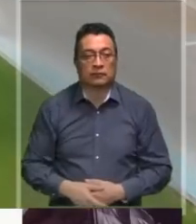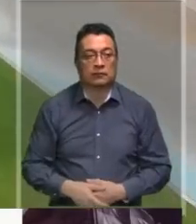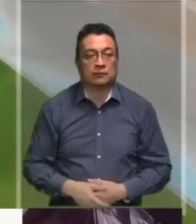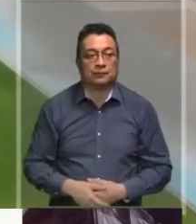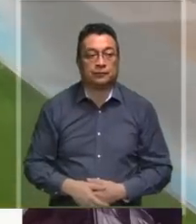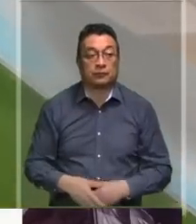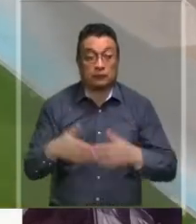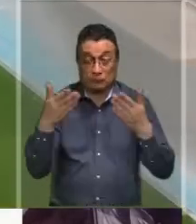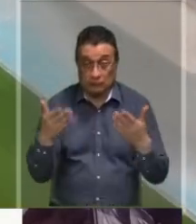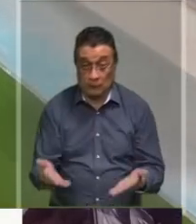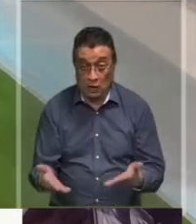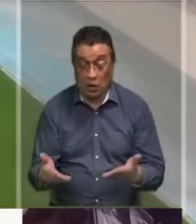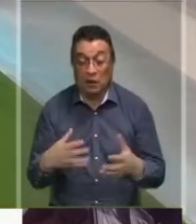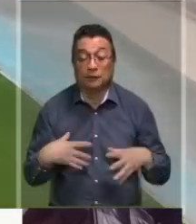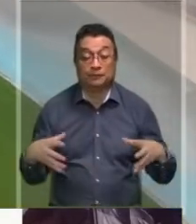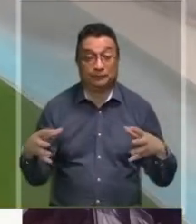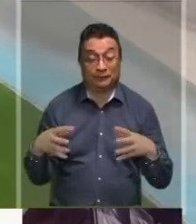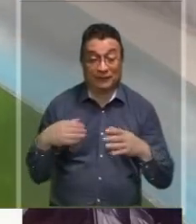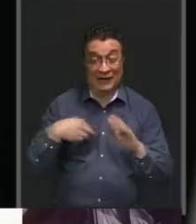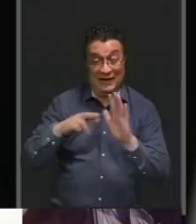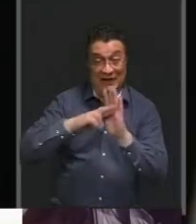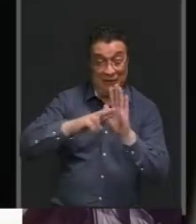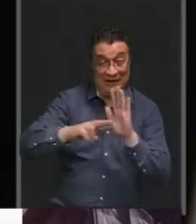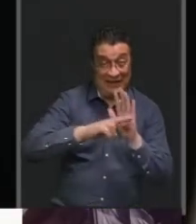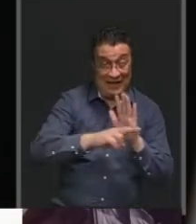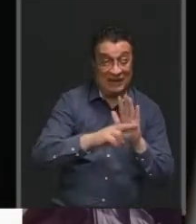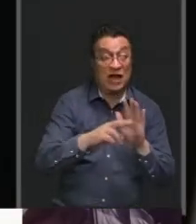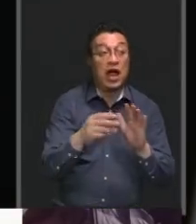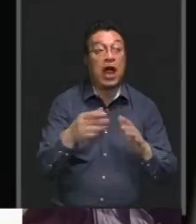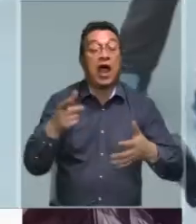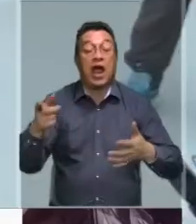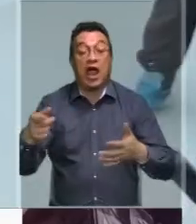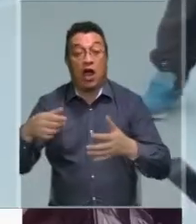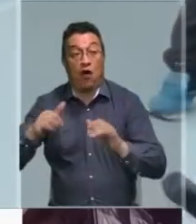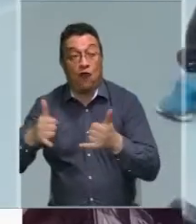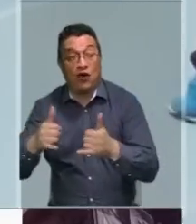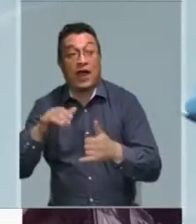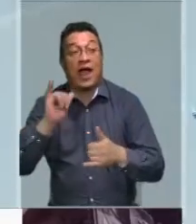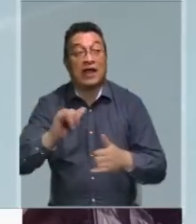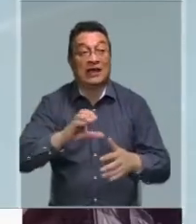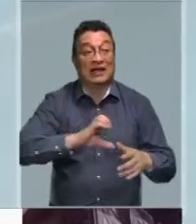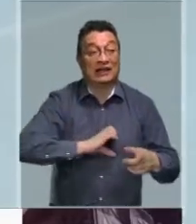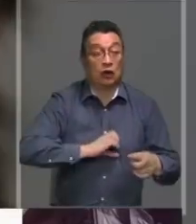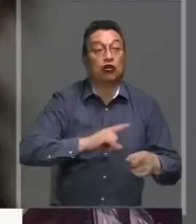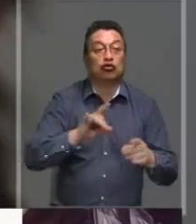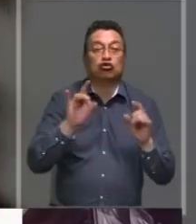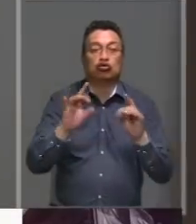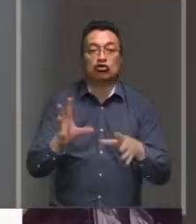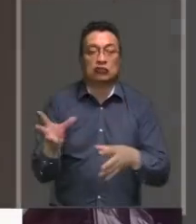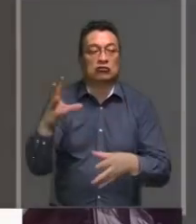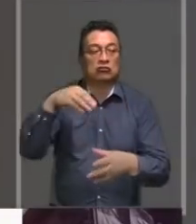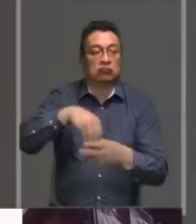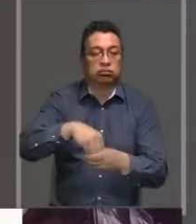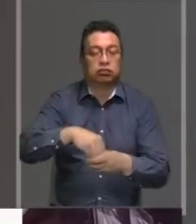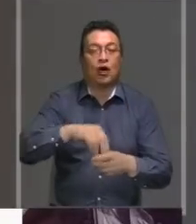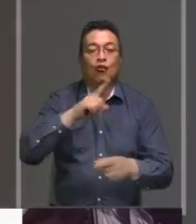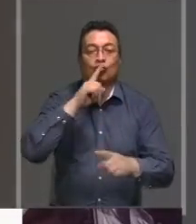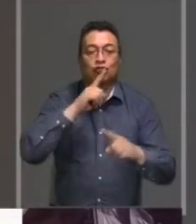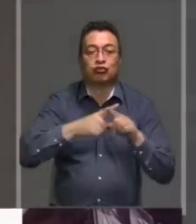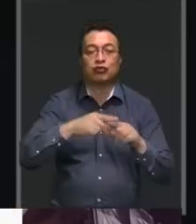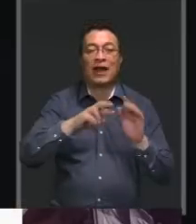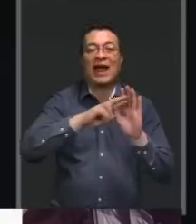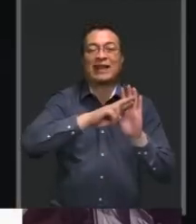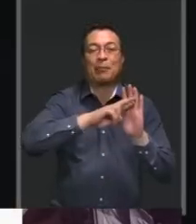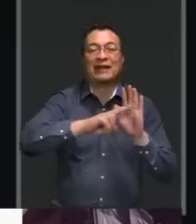En la actualidad, los agentes de jugadores y entrenadores son jueces y parte en el balompié criollo, los llamados